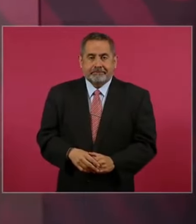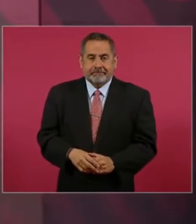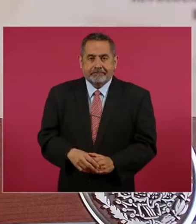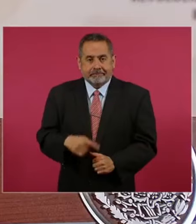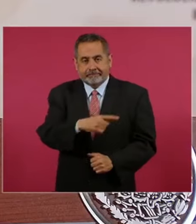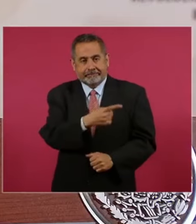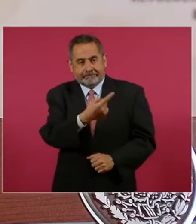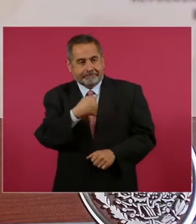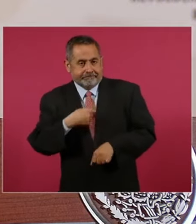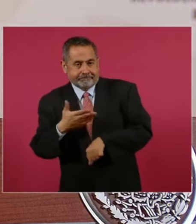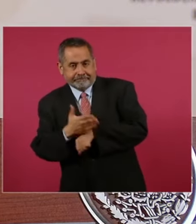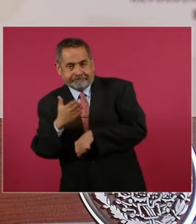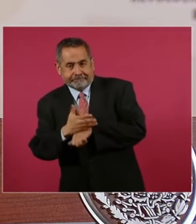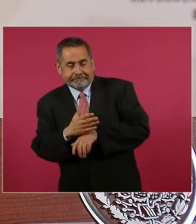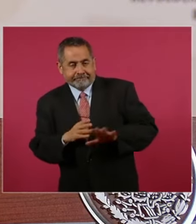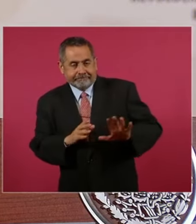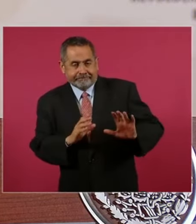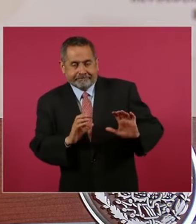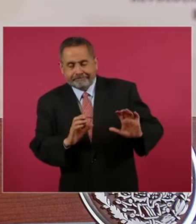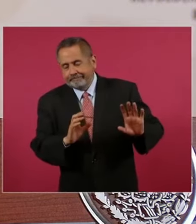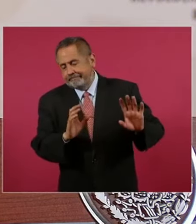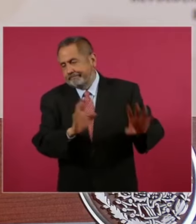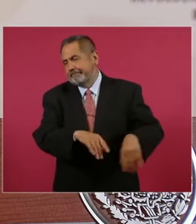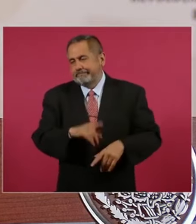muy censurado.